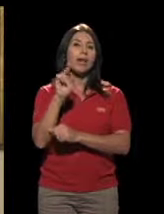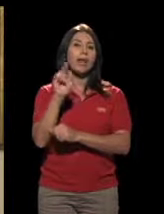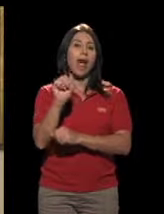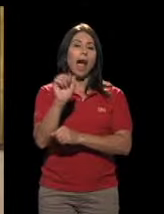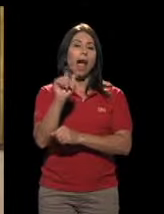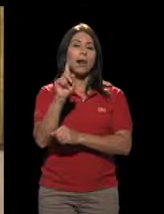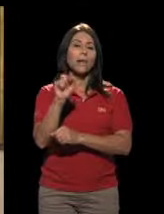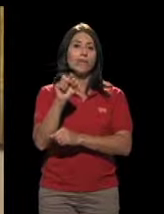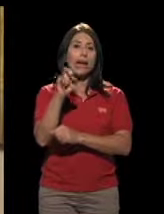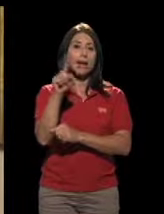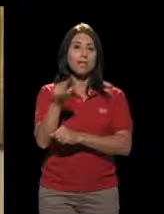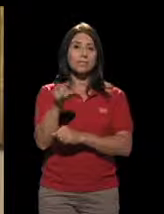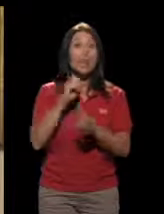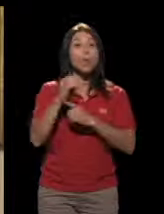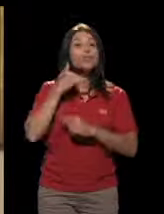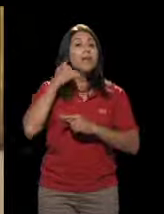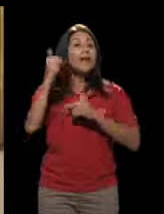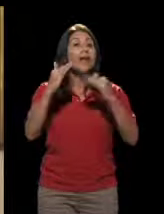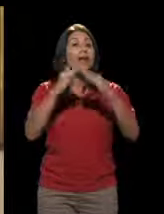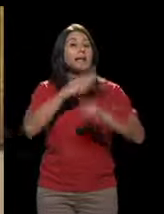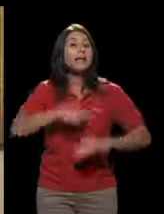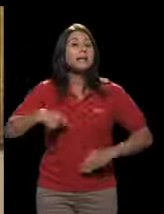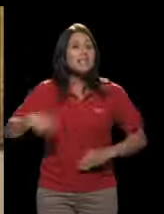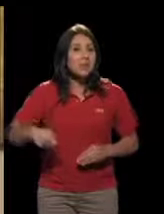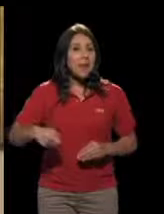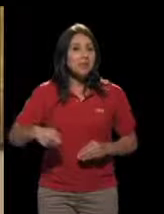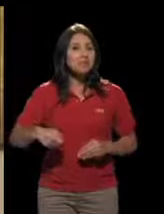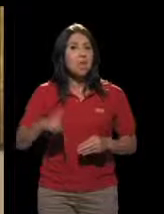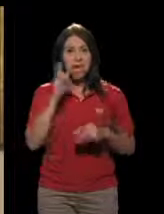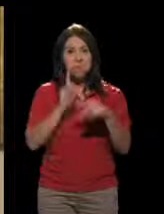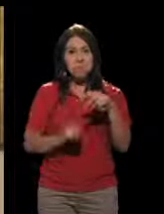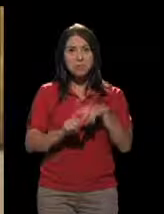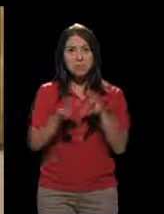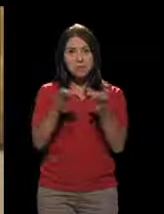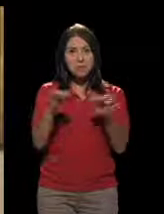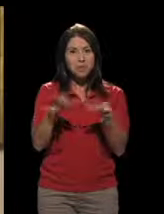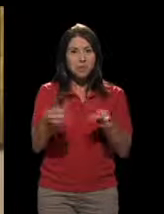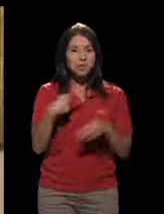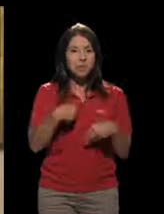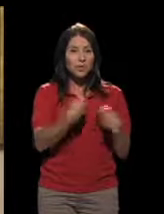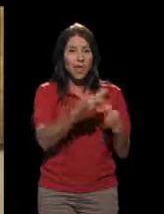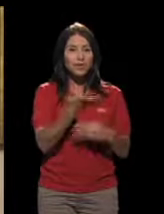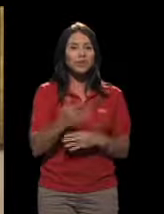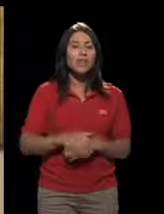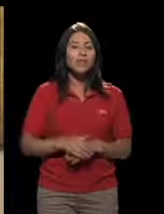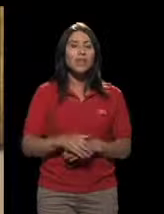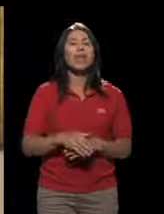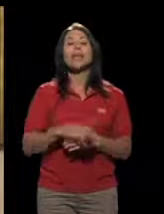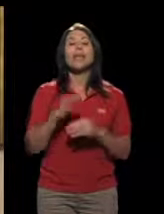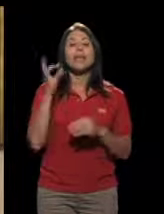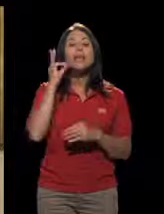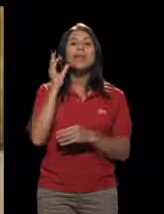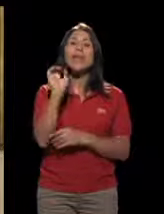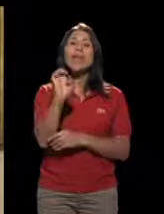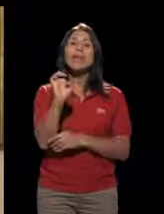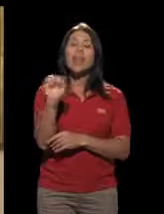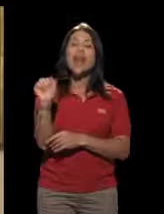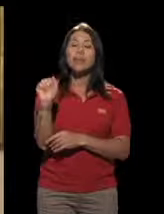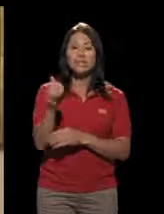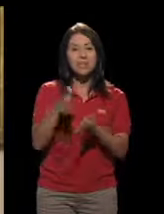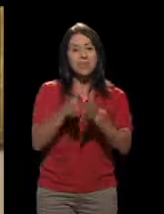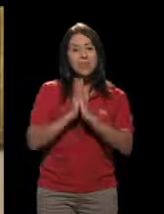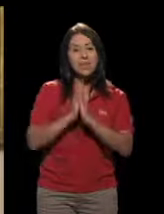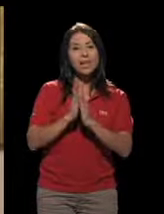llamar a la Casa Presidencial y pedirles, después les pondremos los números en pantalla porque ahorita se los voy a pasar a usted, a Erika Álvarez, y pedirle